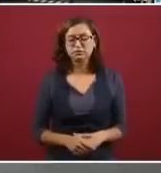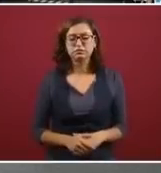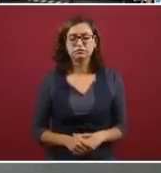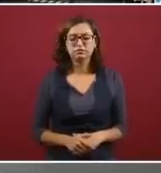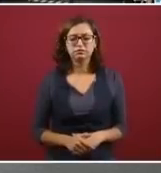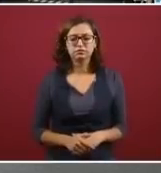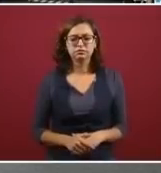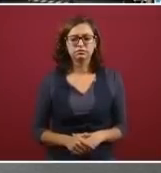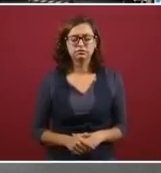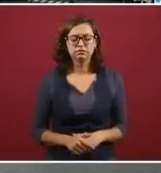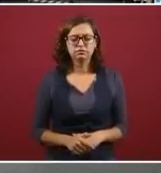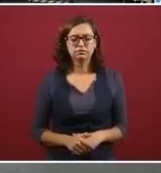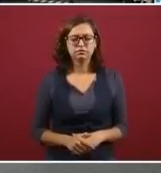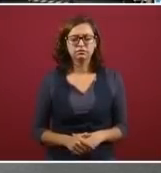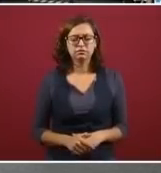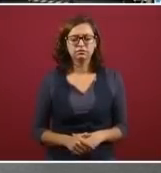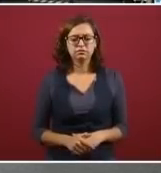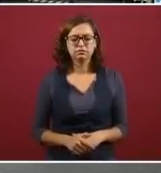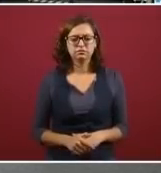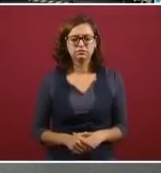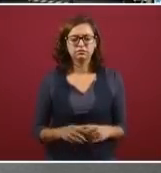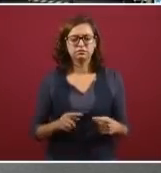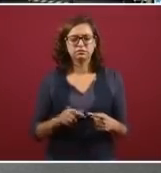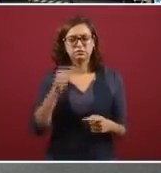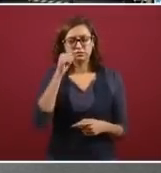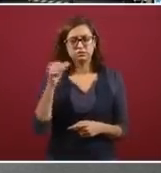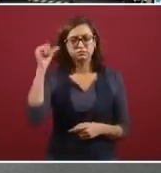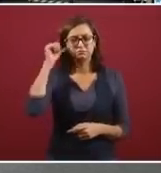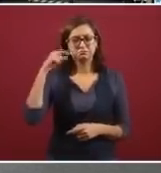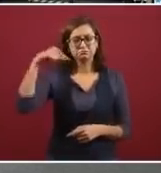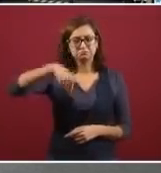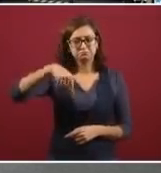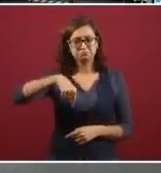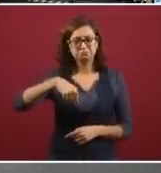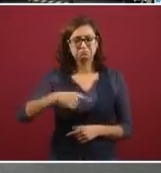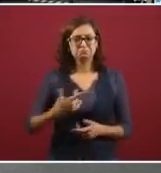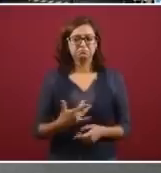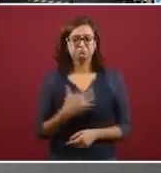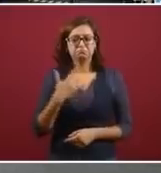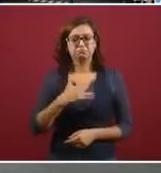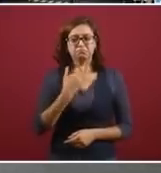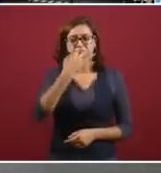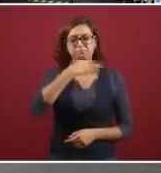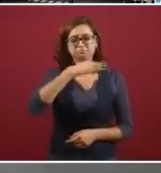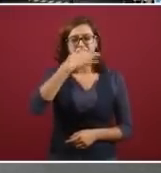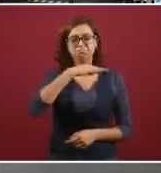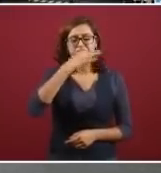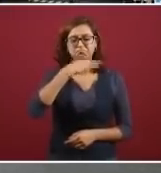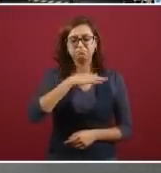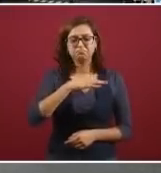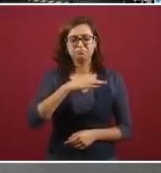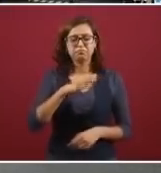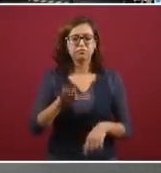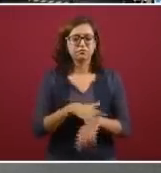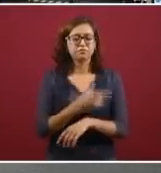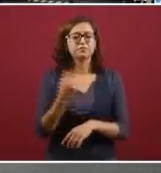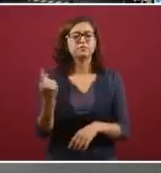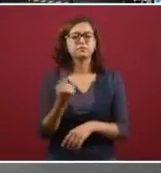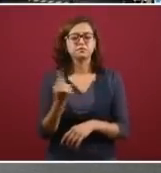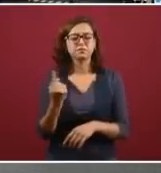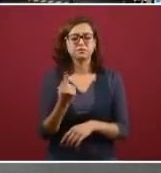aquí un ambiente de fiesta por el. Se empezó a pagar la deuda histórica a